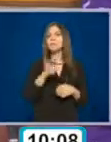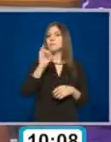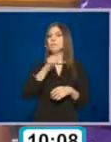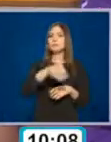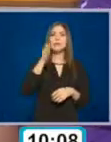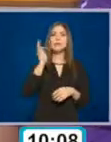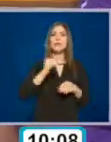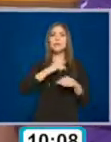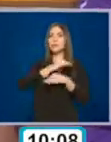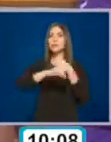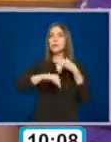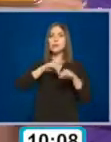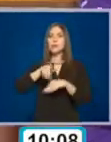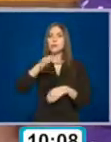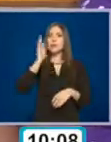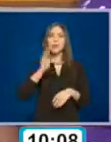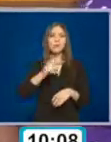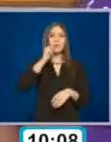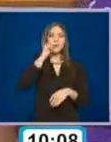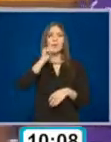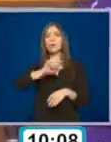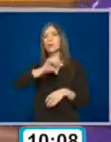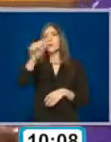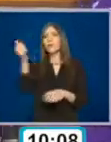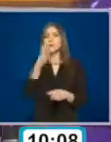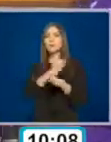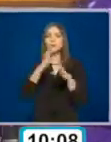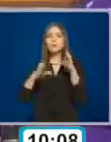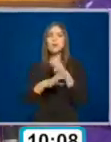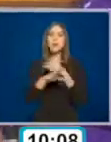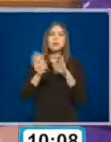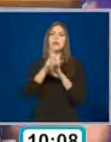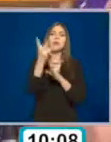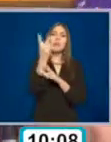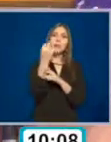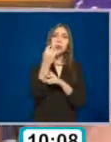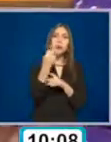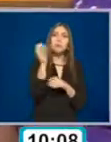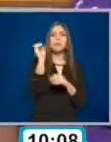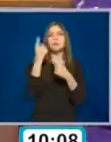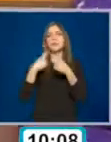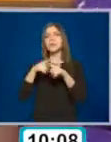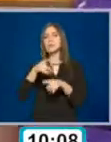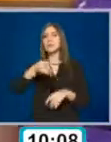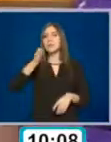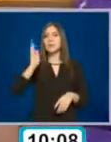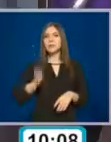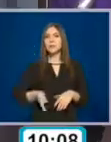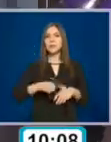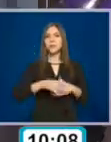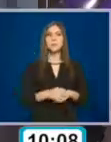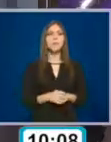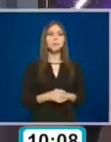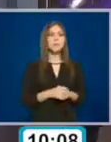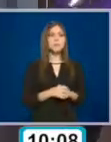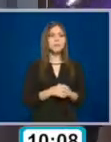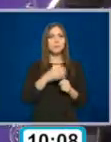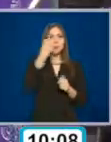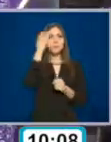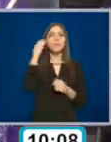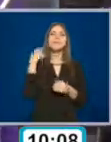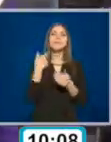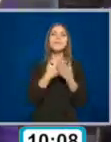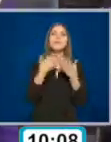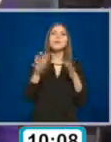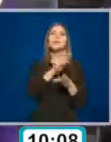estoy puesta. Muy bien. Ya sea de otro género, en alguna serie, donde sea yo Tú no estoy. te rajas. Para nada. Muy bien. Oye, pues cuéntame de tus